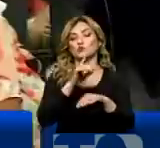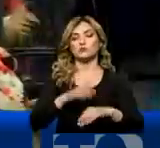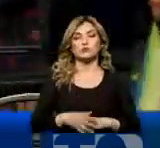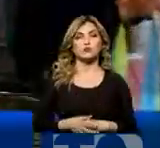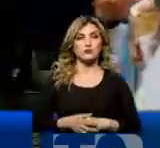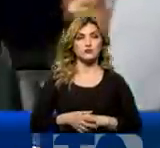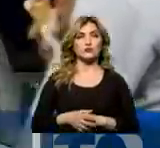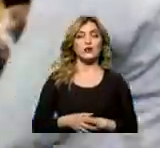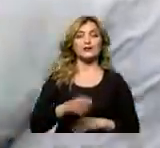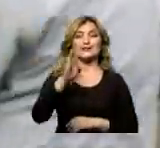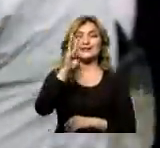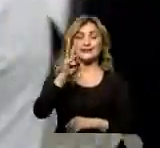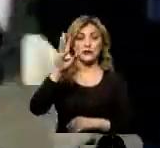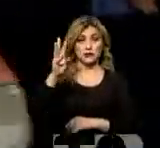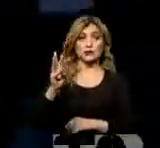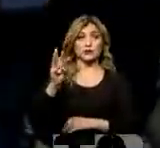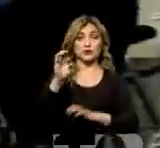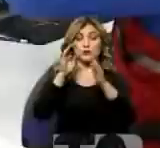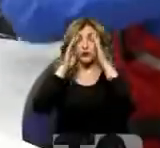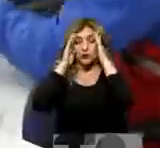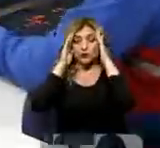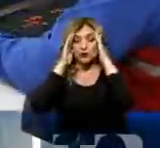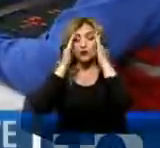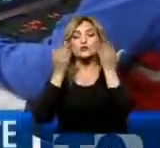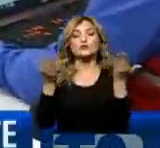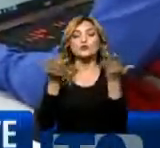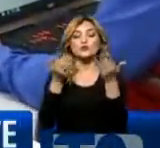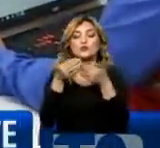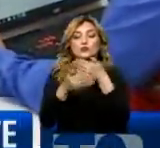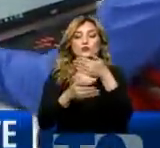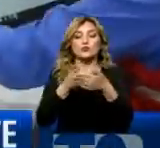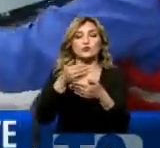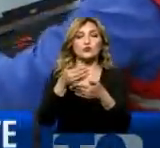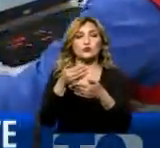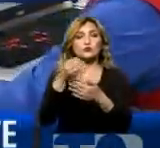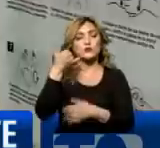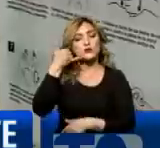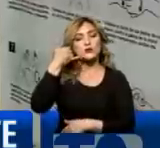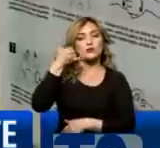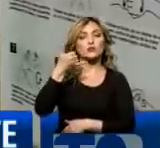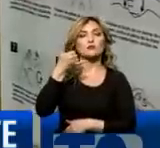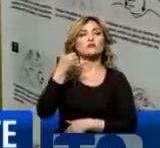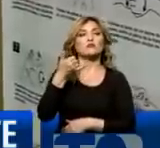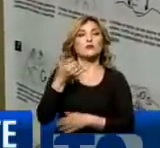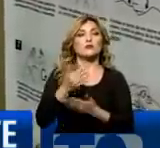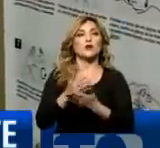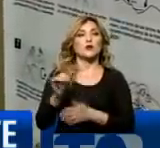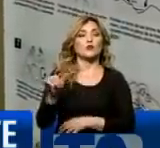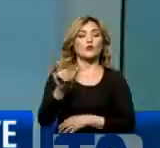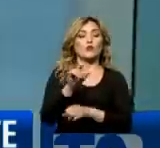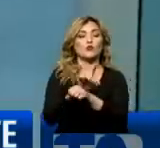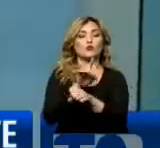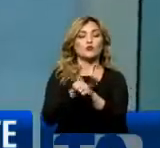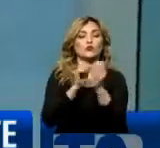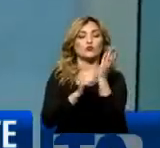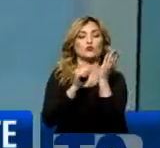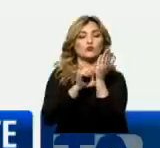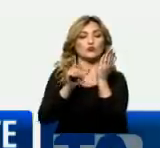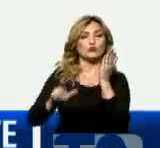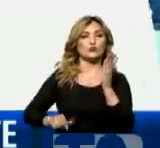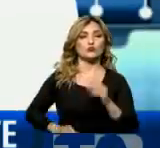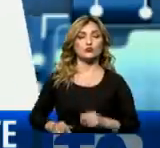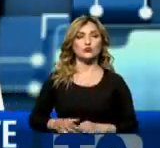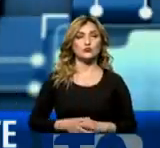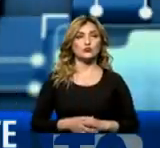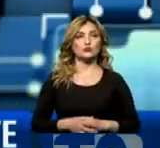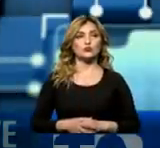telemedicina. 66 están siendo atendidos a través del proceso de telemedicina mediante los mismos médicos del Ministerio de Salud.